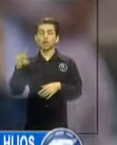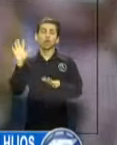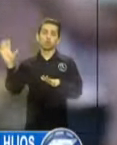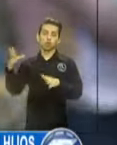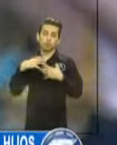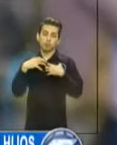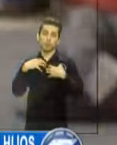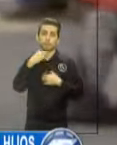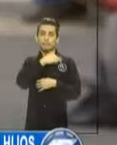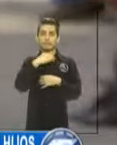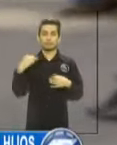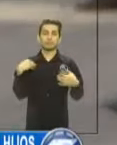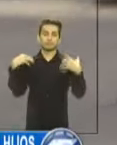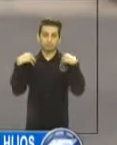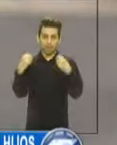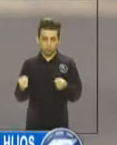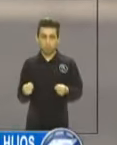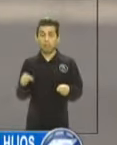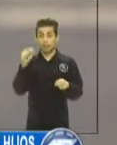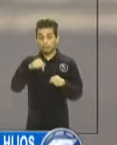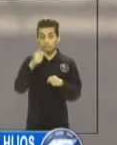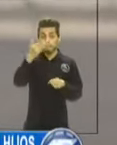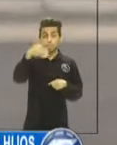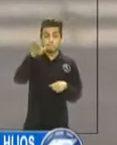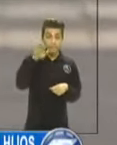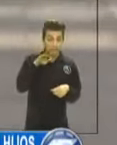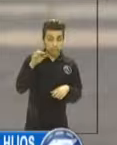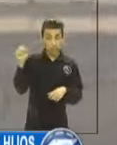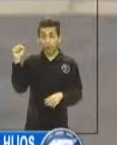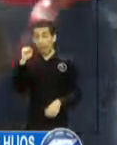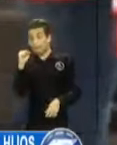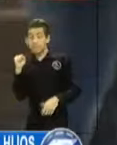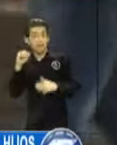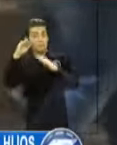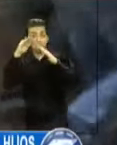y abril la demanda de padres disminuyó. En mayo